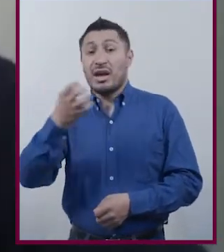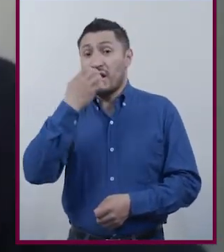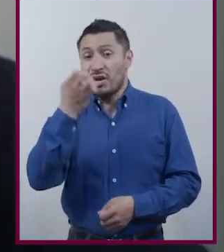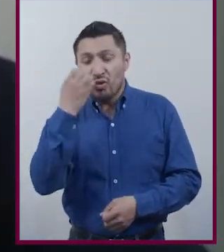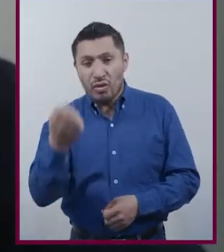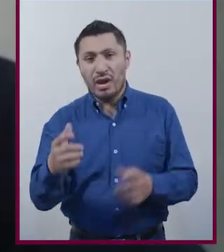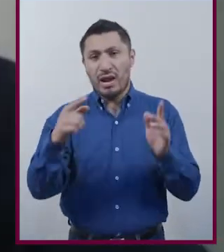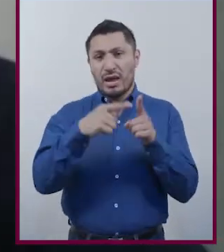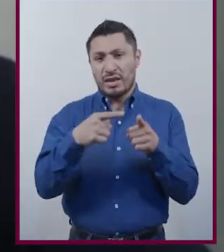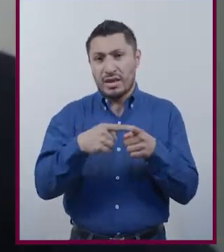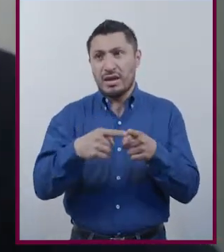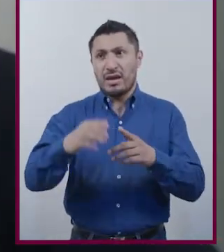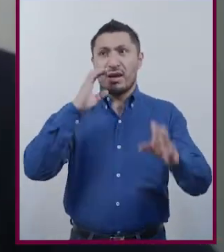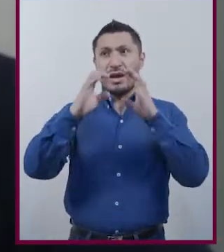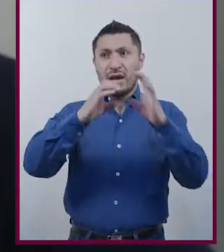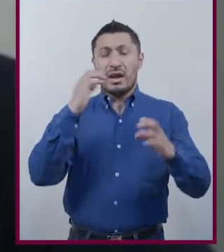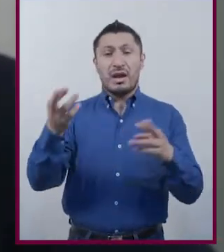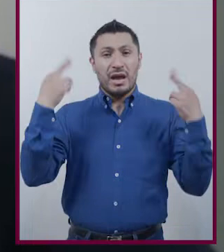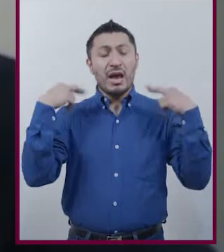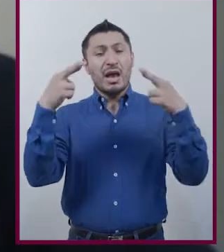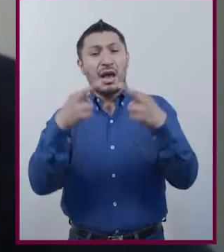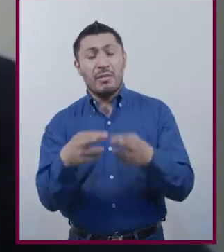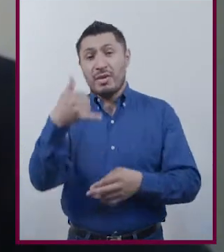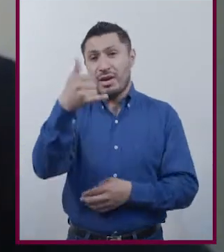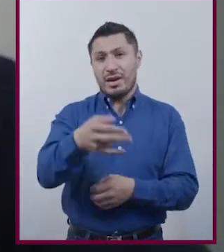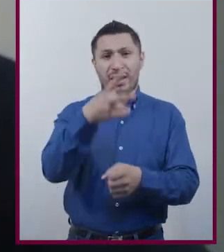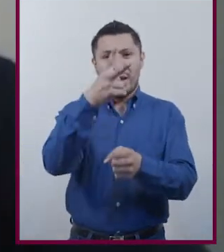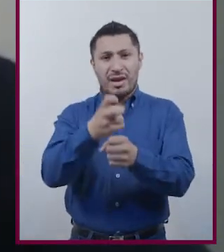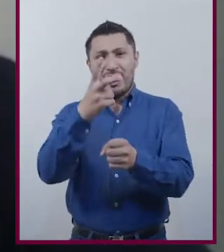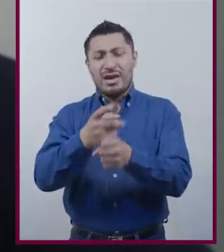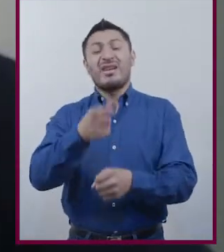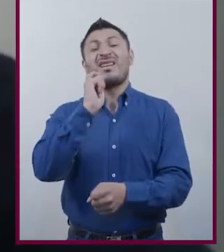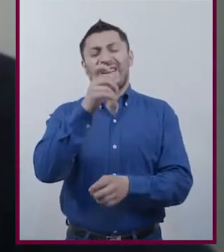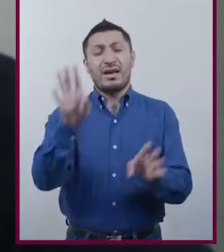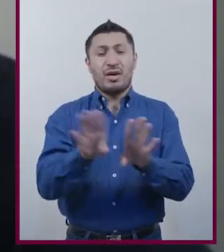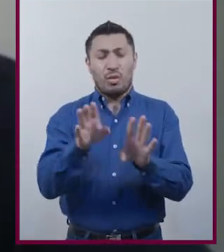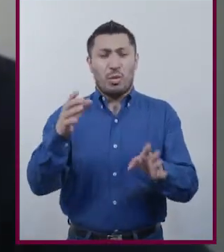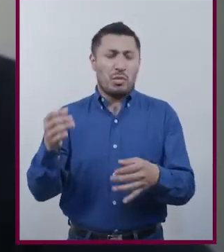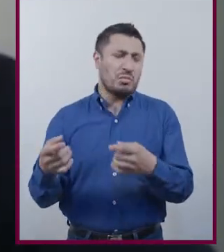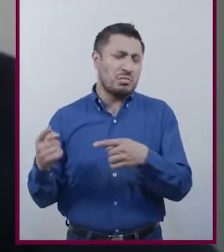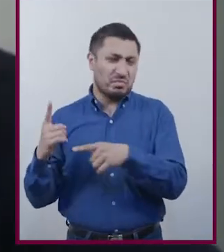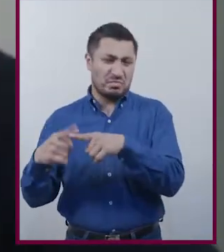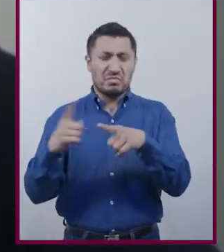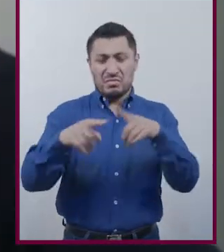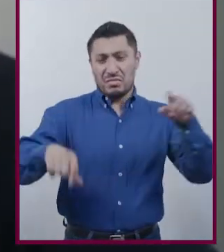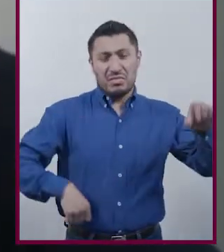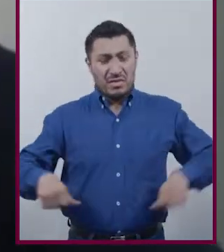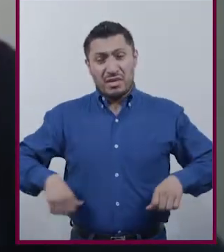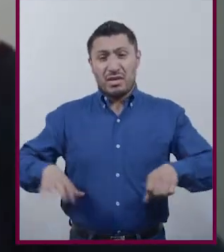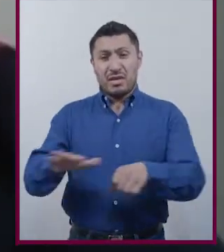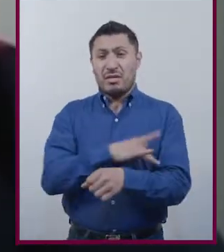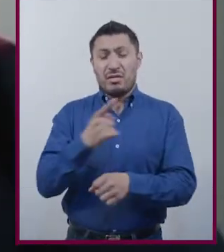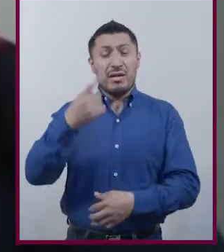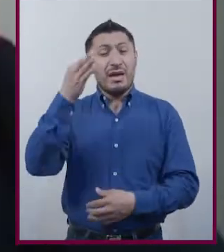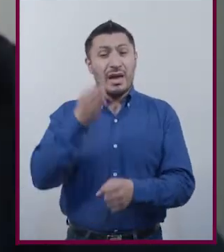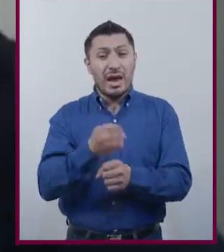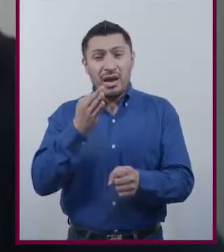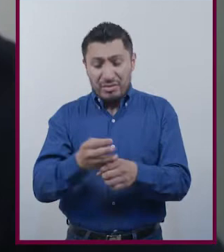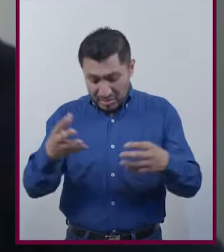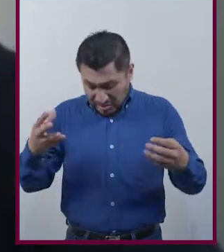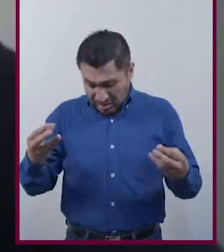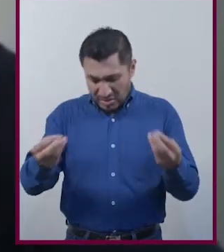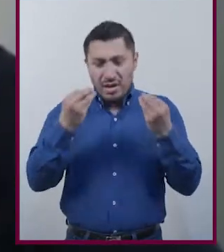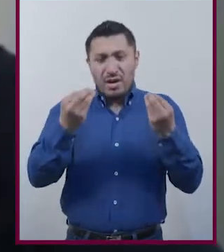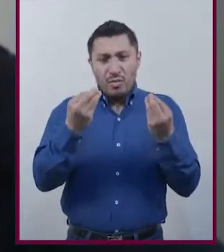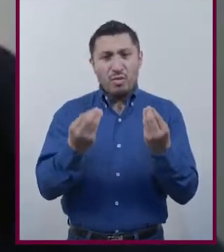comunicarme con maestros, y la segunda que es entretenimiento, porque pues ahorita no tenemos mucho, no